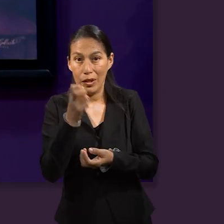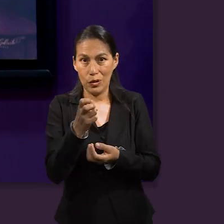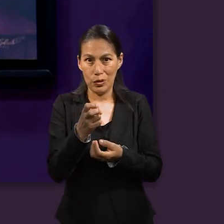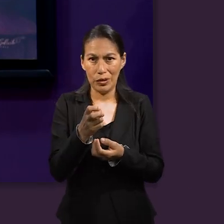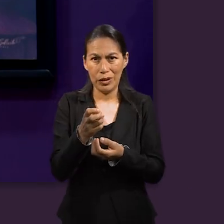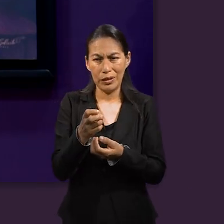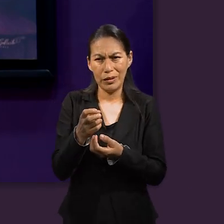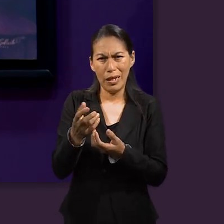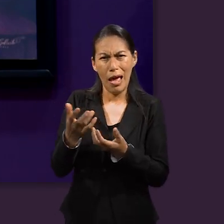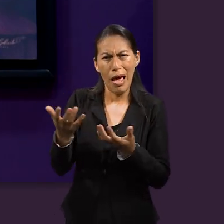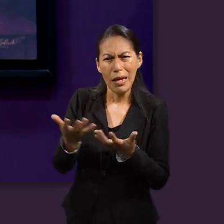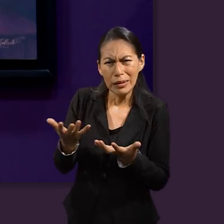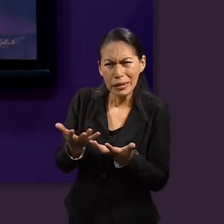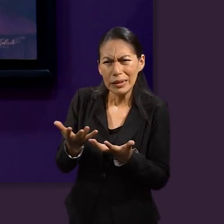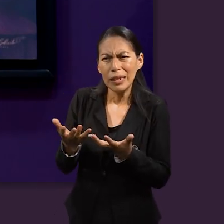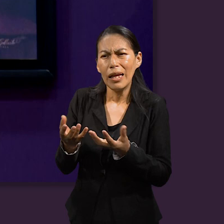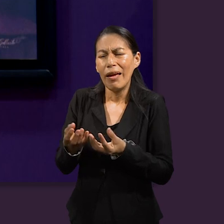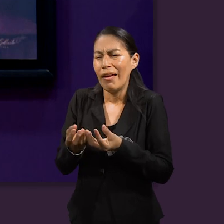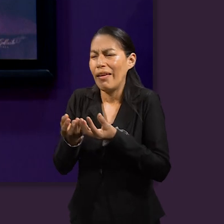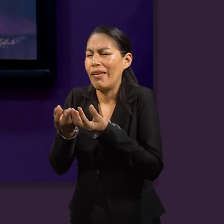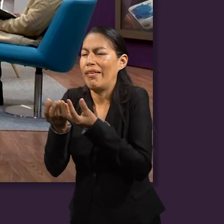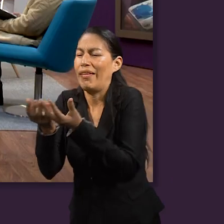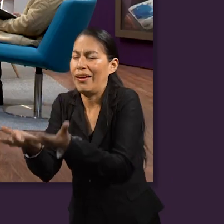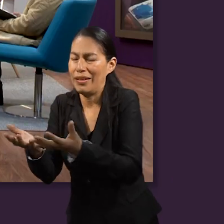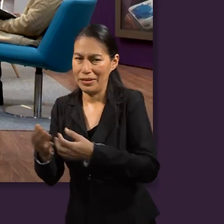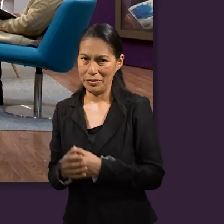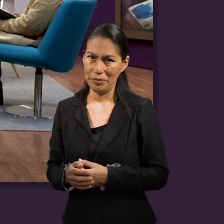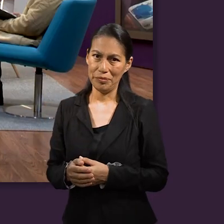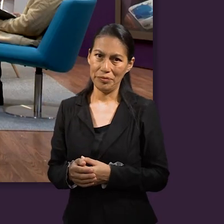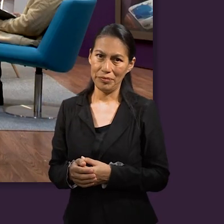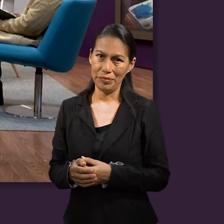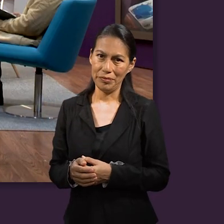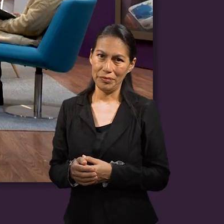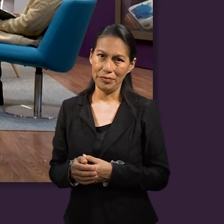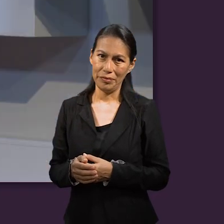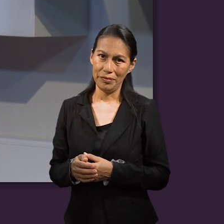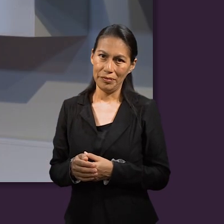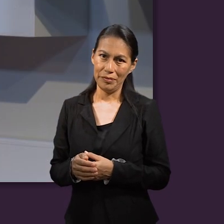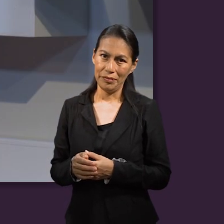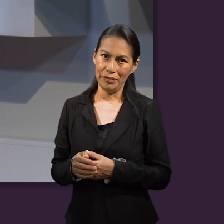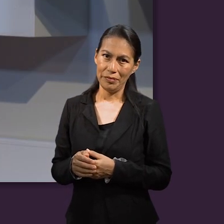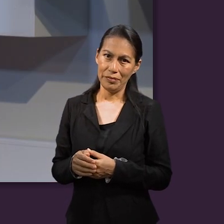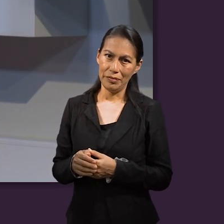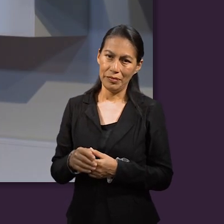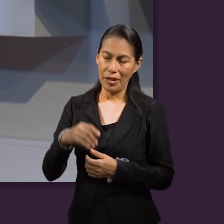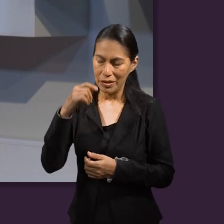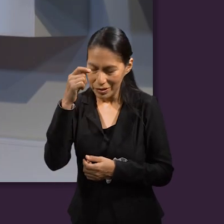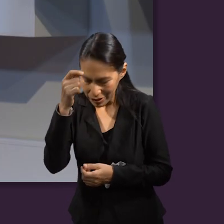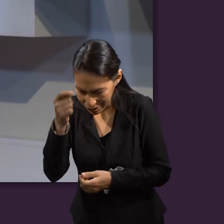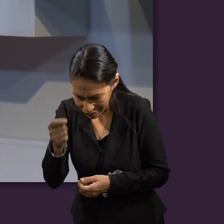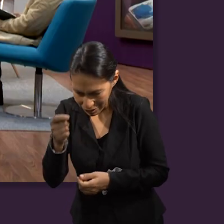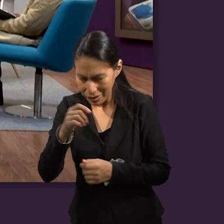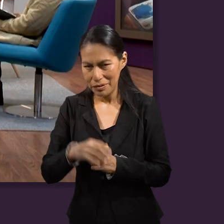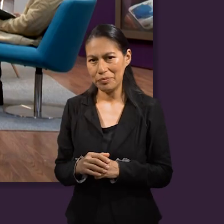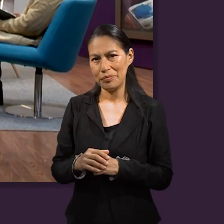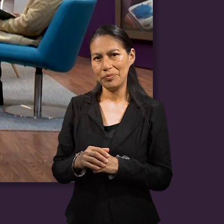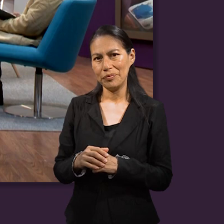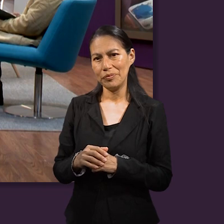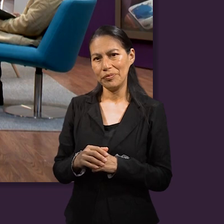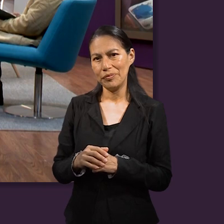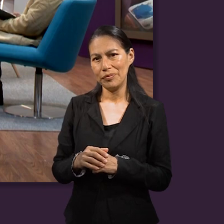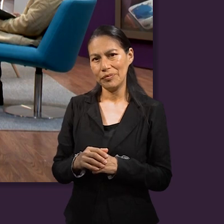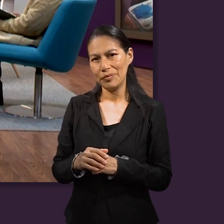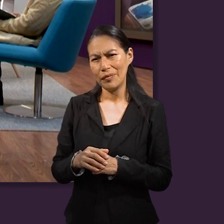algunos actos de inclinarse entonces de alguna manera es decirle pues